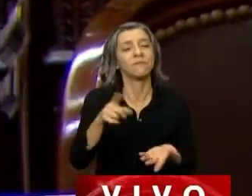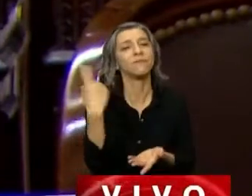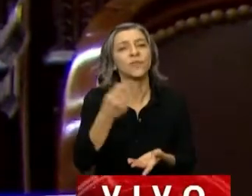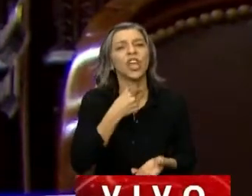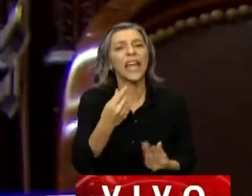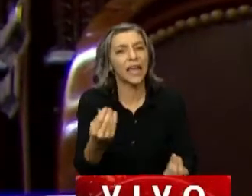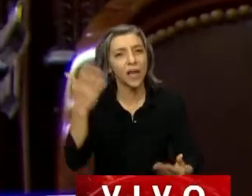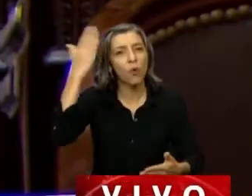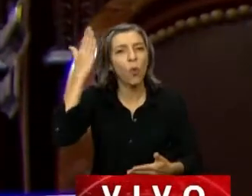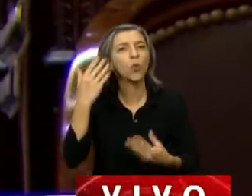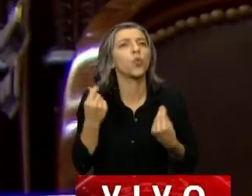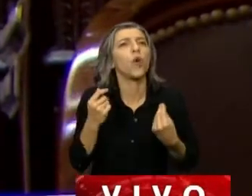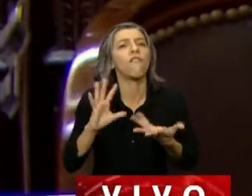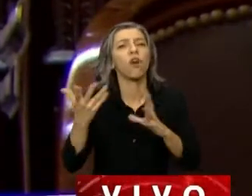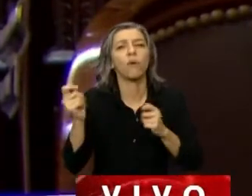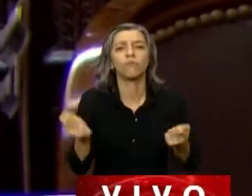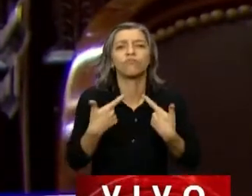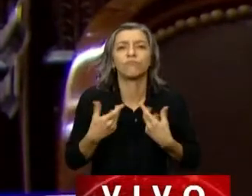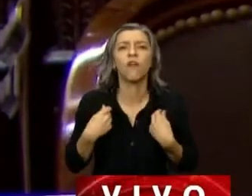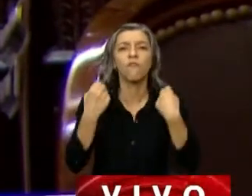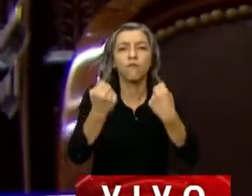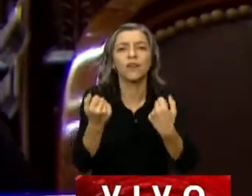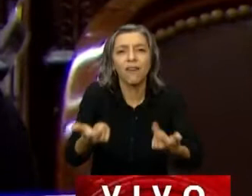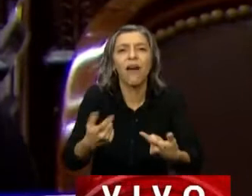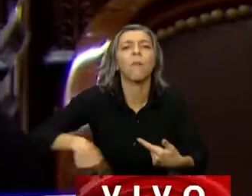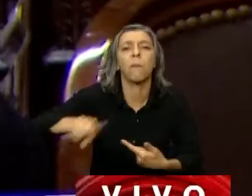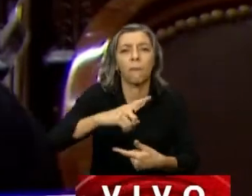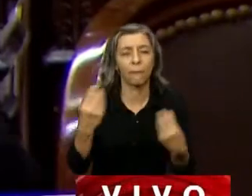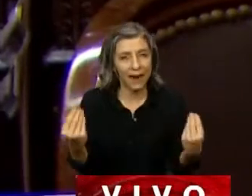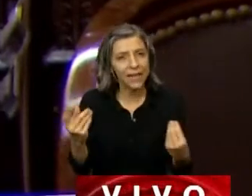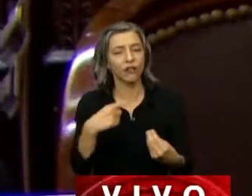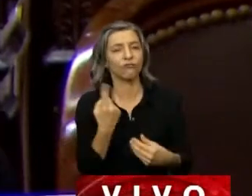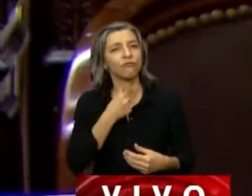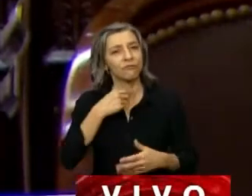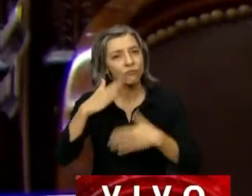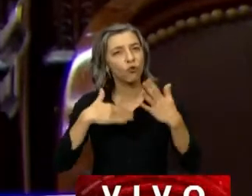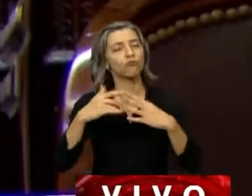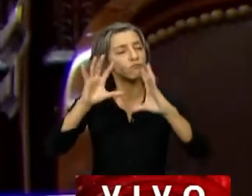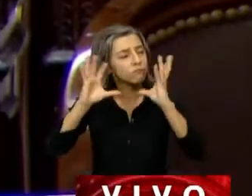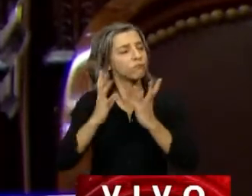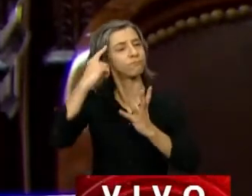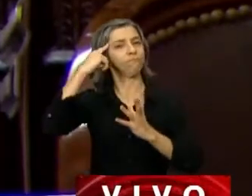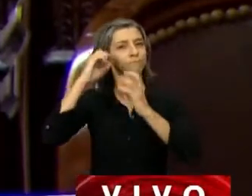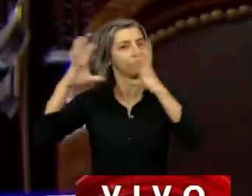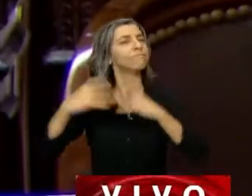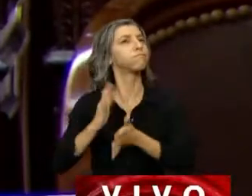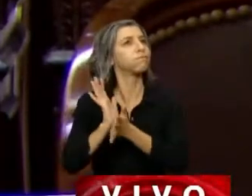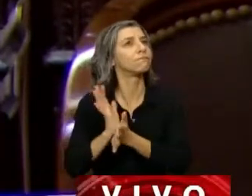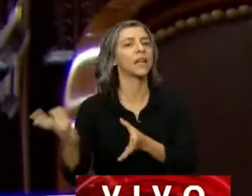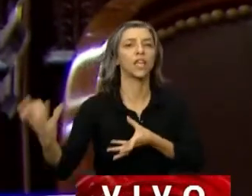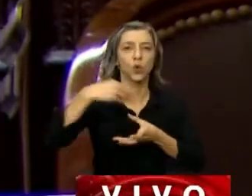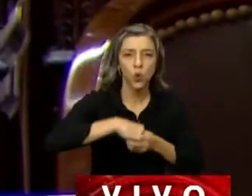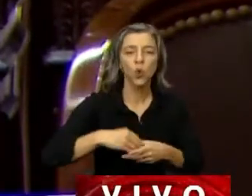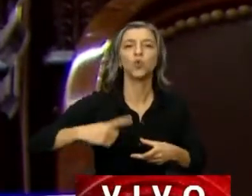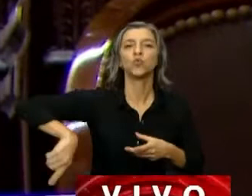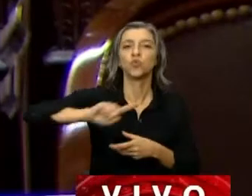queremos debatir y queremos fortalecer, y también queremos construir otra hegemonía, una hegemonía que tenga que ver con la inclusión, que tenga que